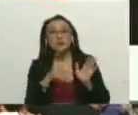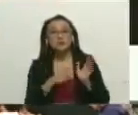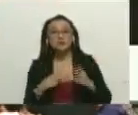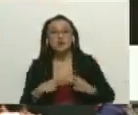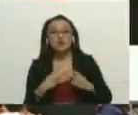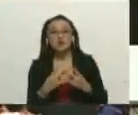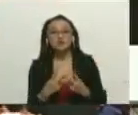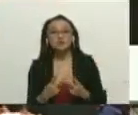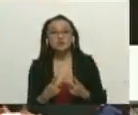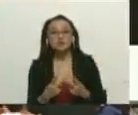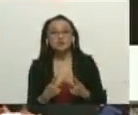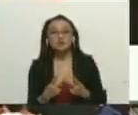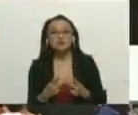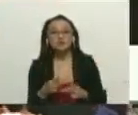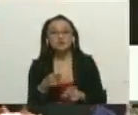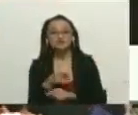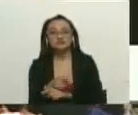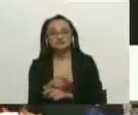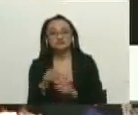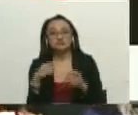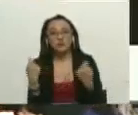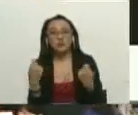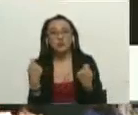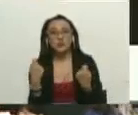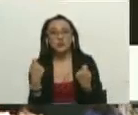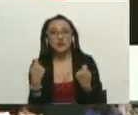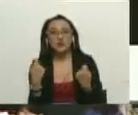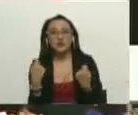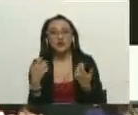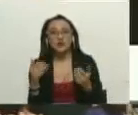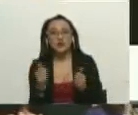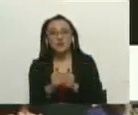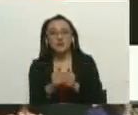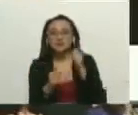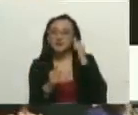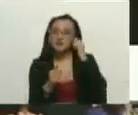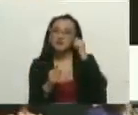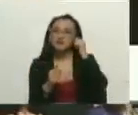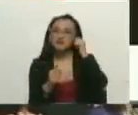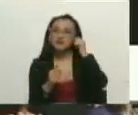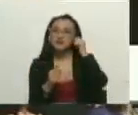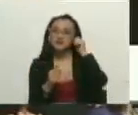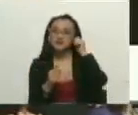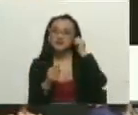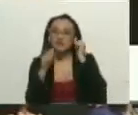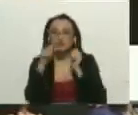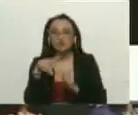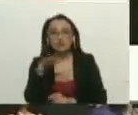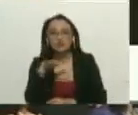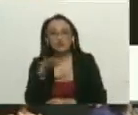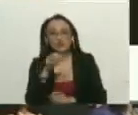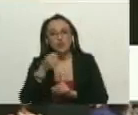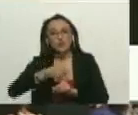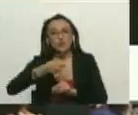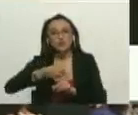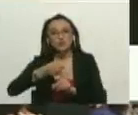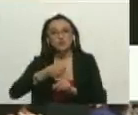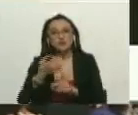voluntad y el mandato popular. Acompañar a nuestra militancia y a nuestro pueblo en sus luchas